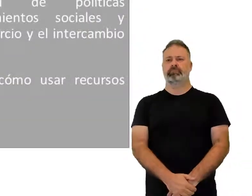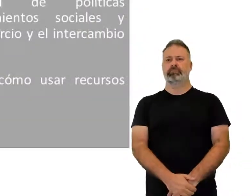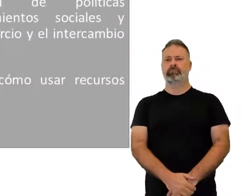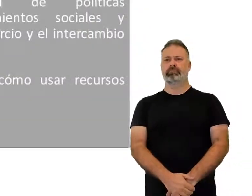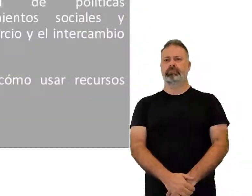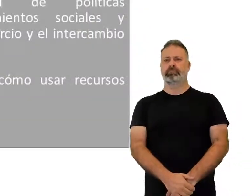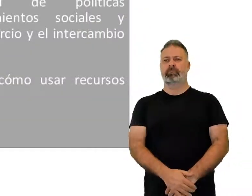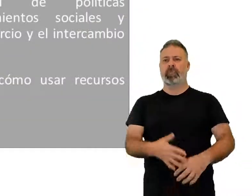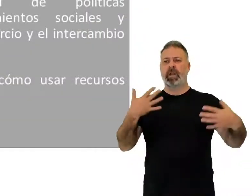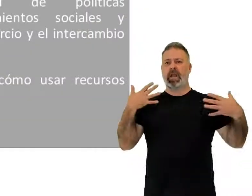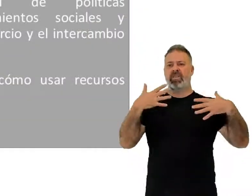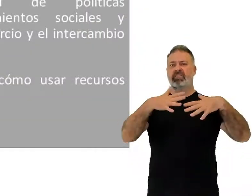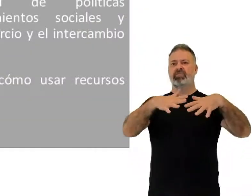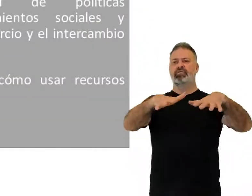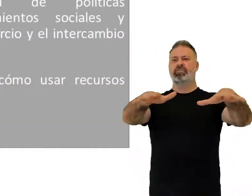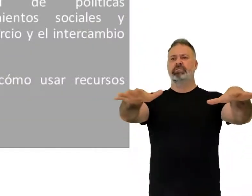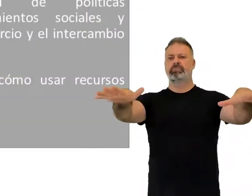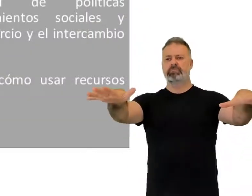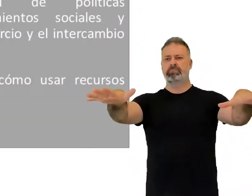La difusión